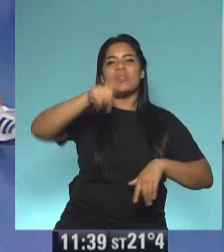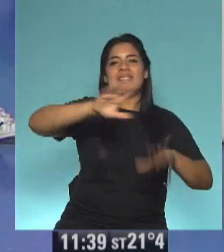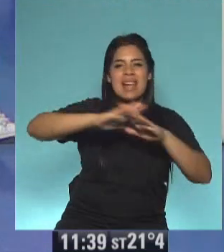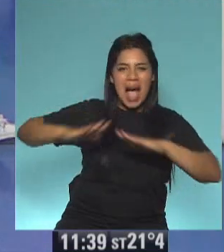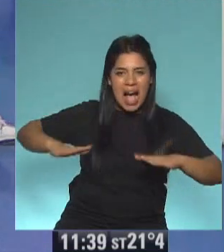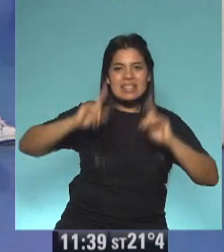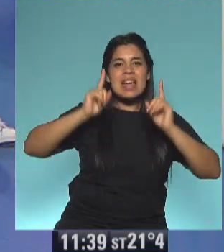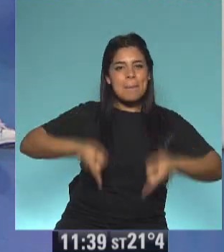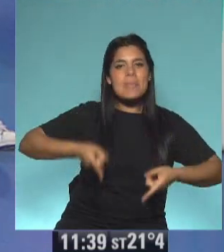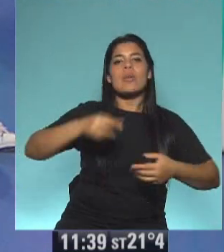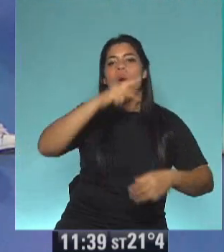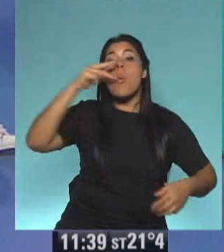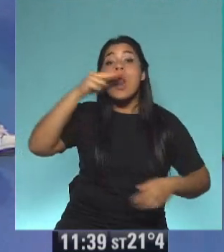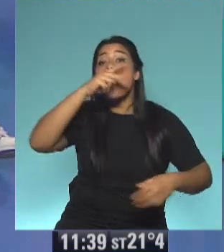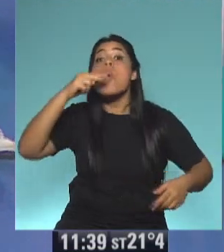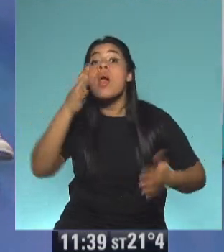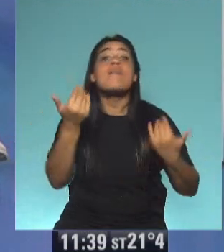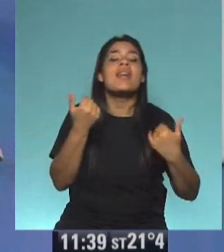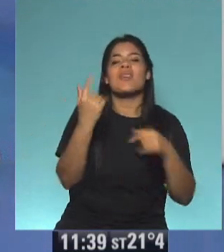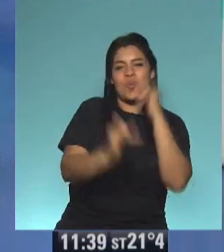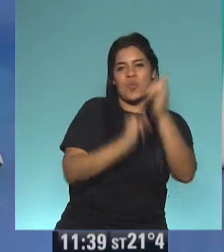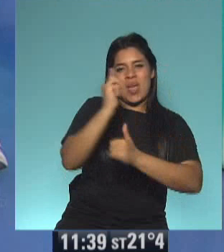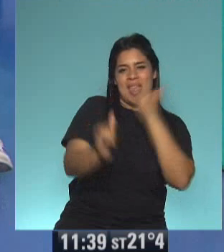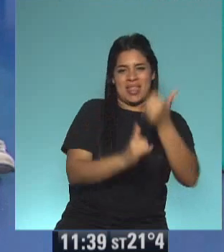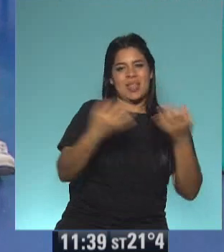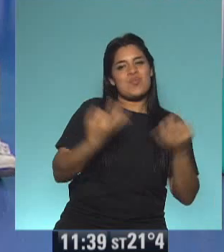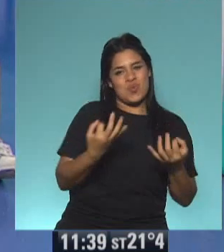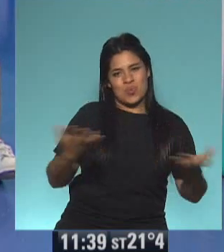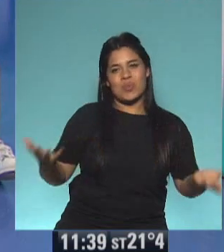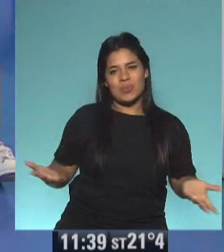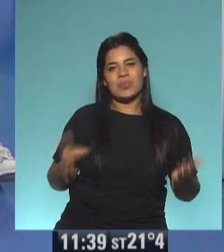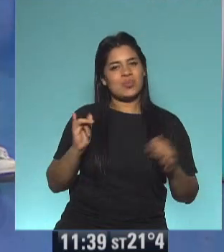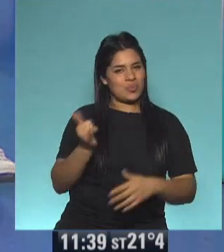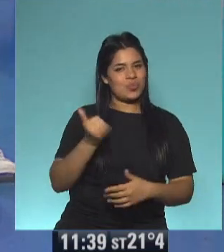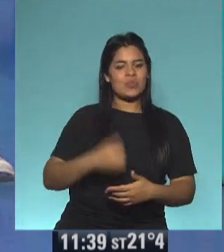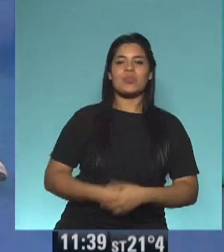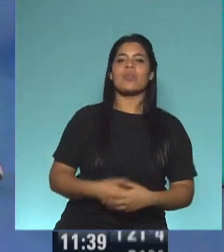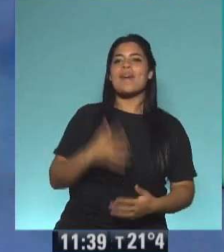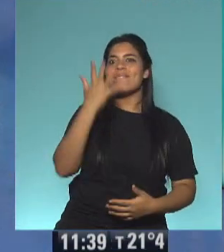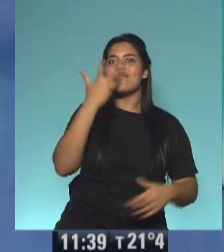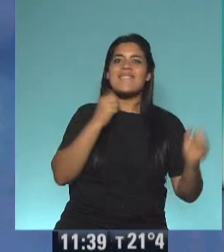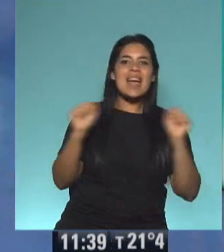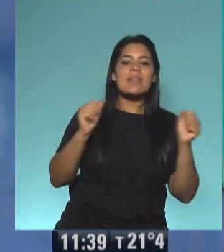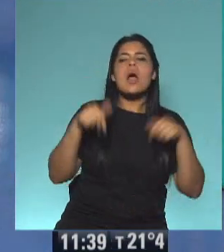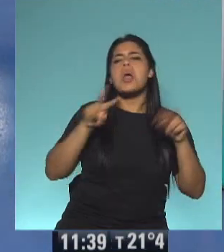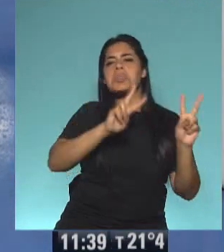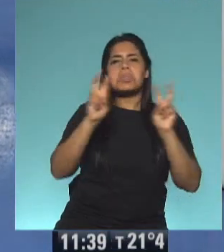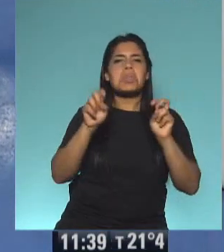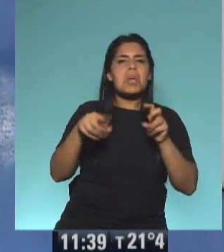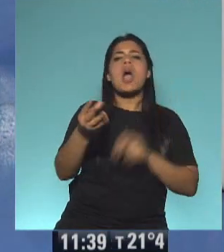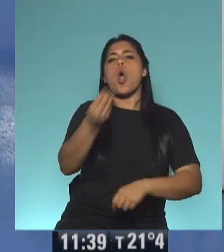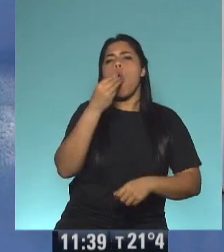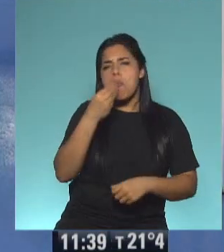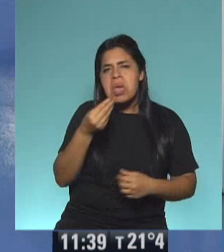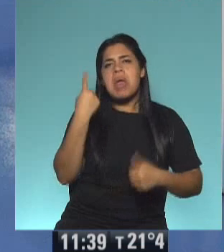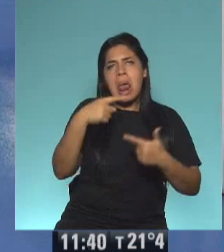huelo y describir aromas. Y ya saben además cómo funciona el órgano que percibe los aromas. Ahora, señor, hablando tanto de comida